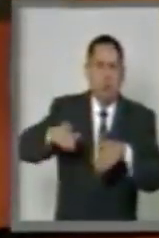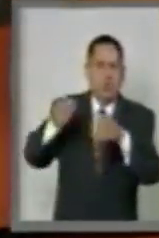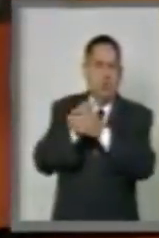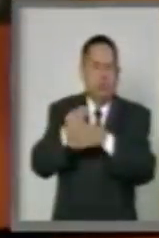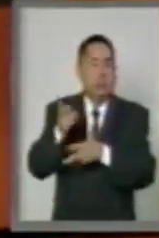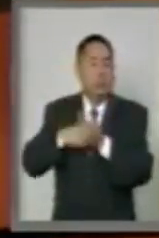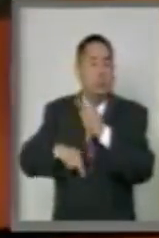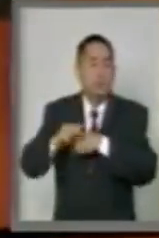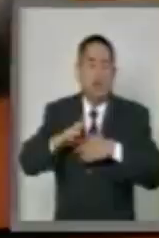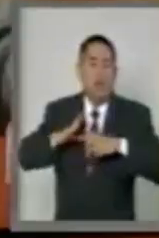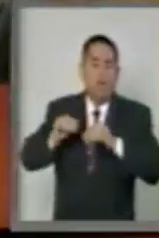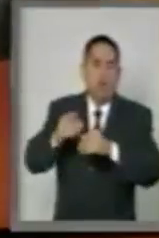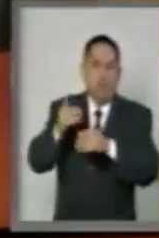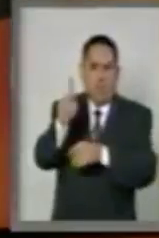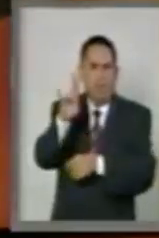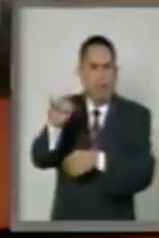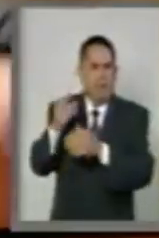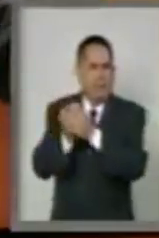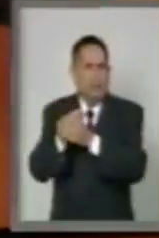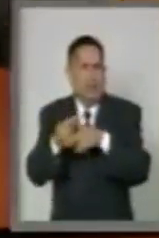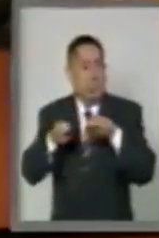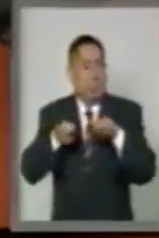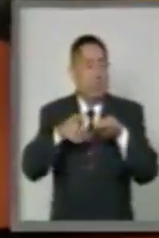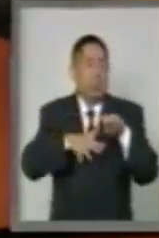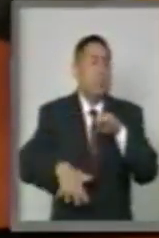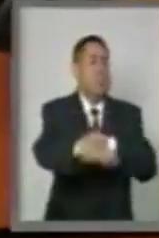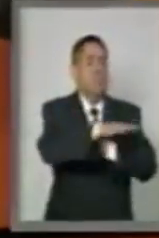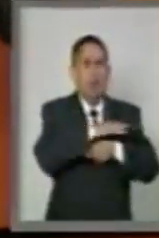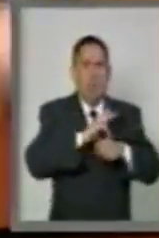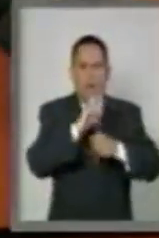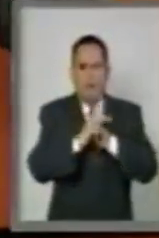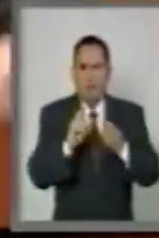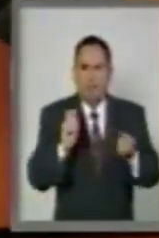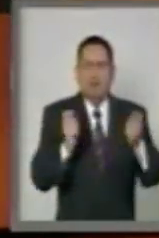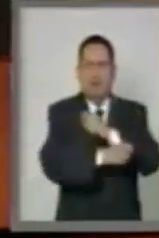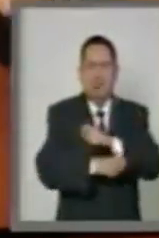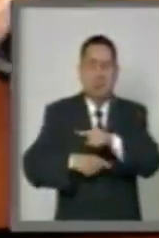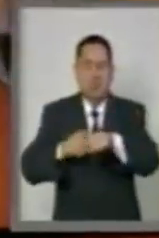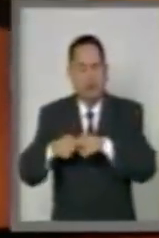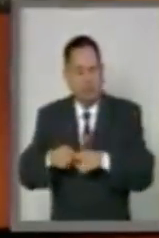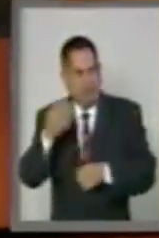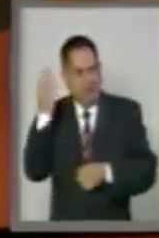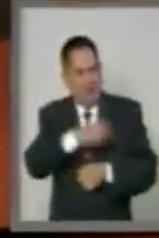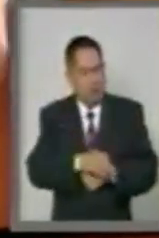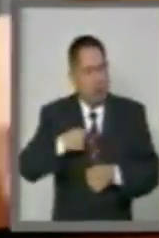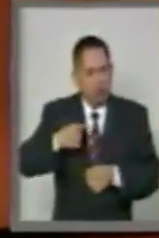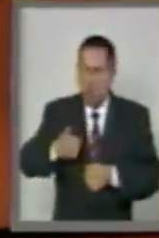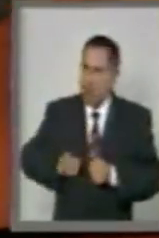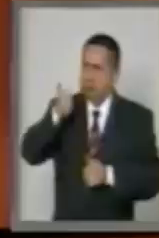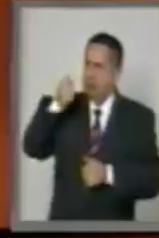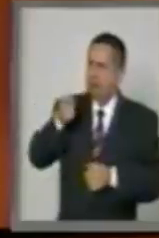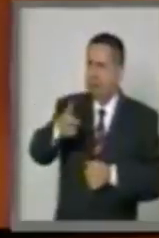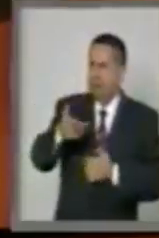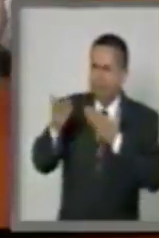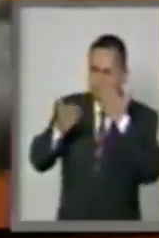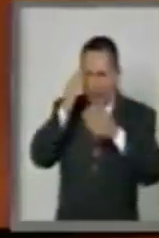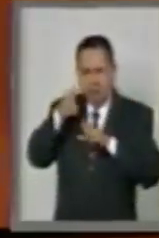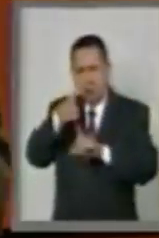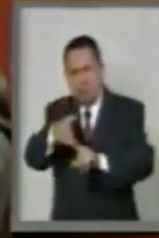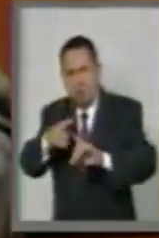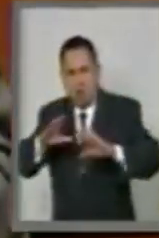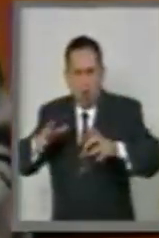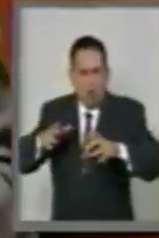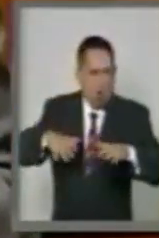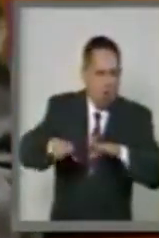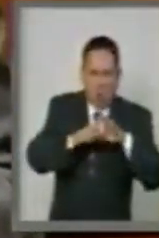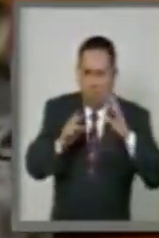PRI y se transformó al país al traicionar los principios que la llevaron a estudiar en el mundo